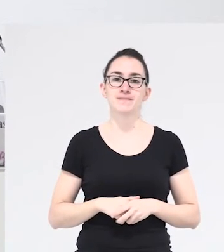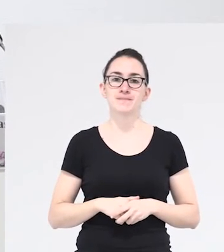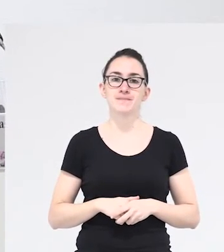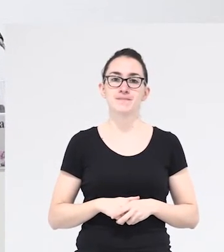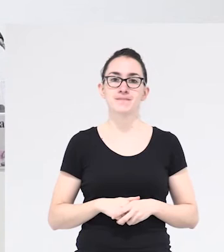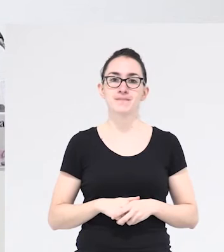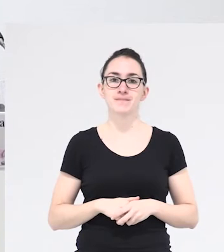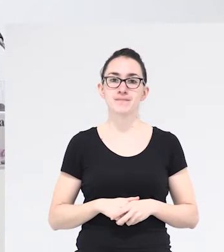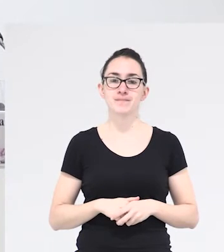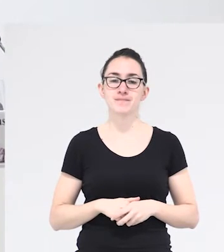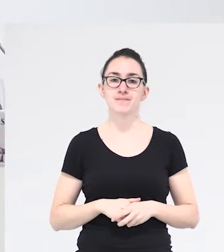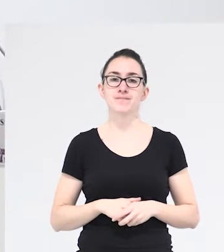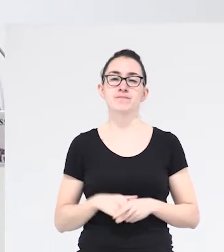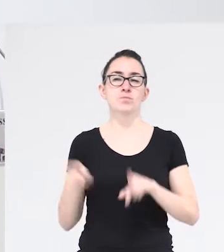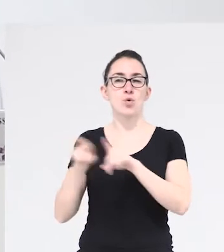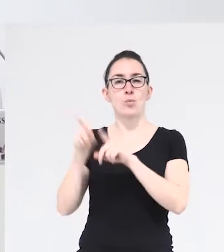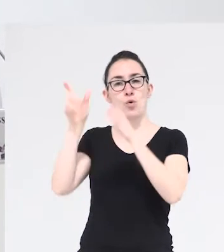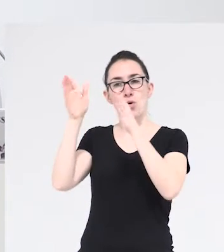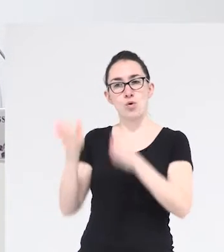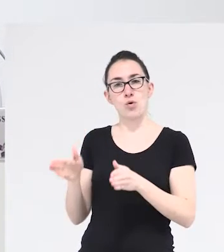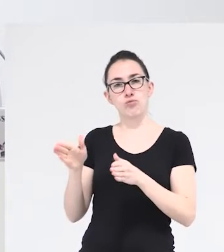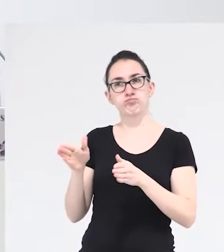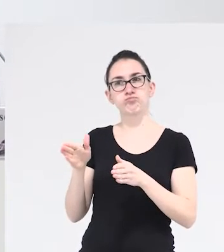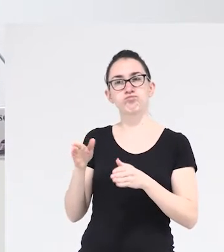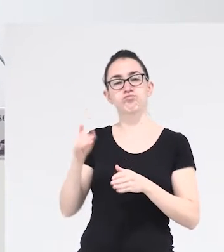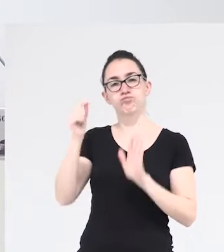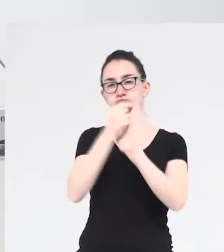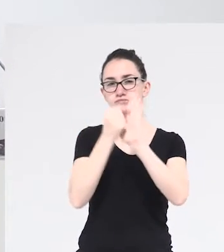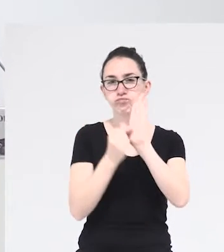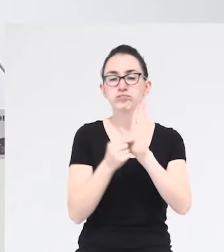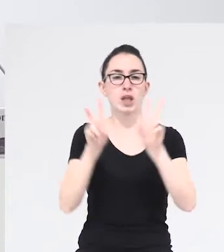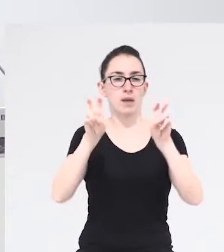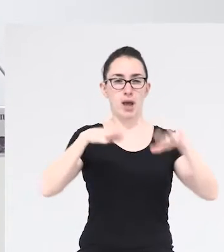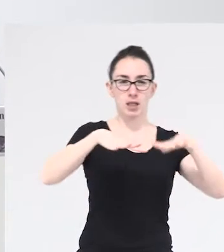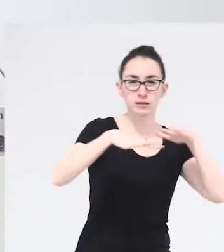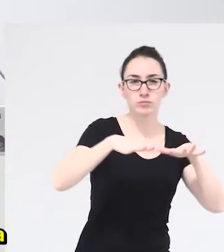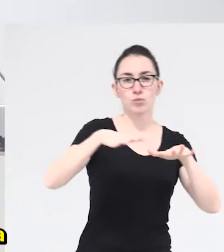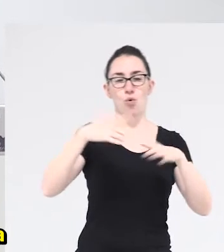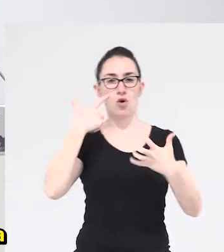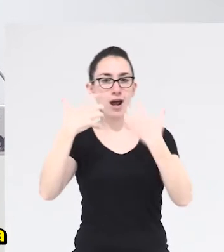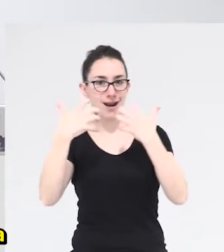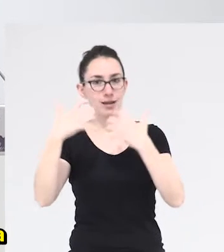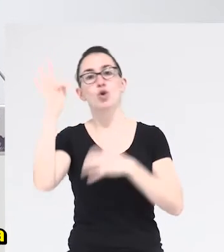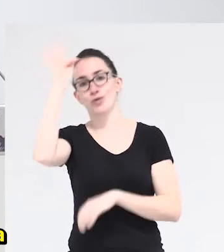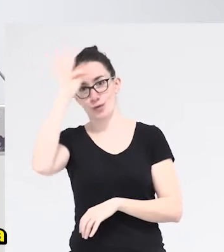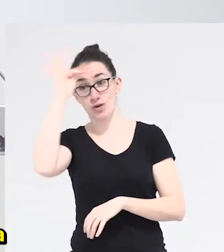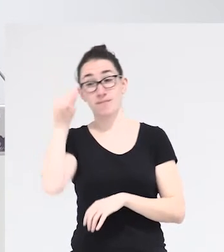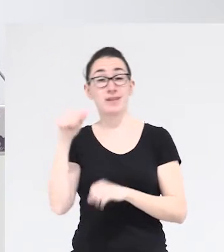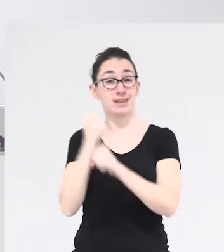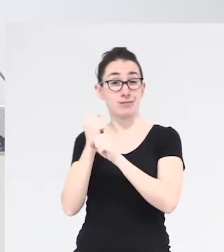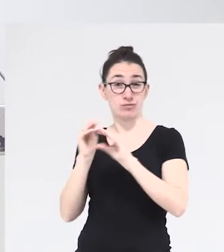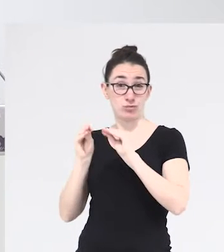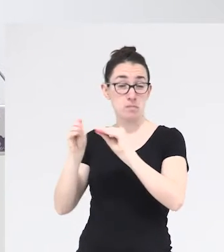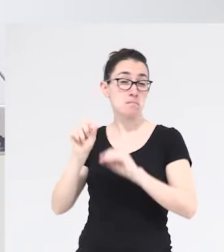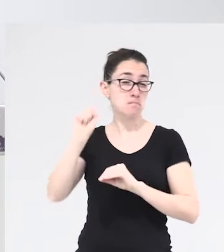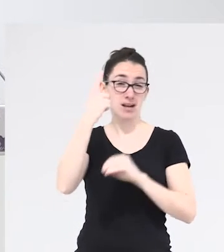Con la impureza como principio, transita los campos, el activismo, el arte y la teoría. Su trabajo principalmente indaga